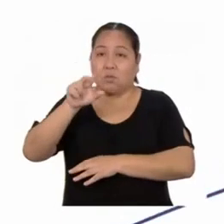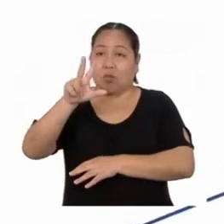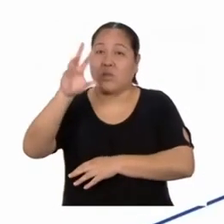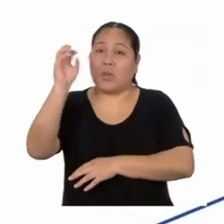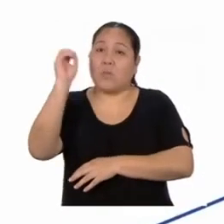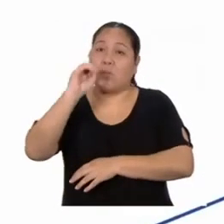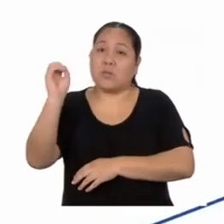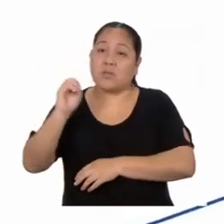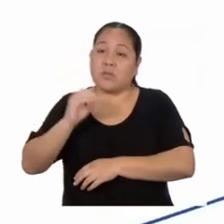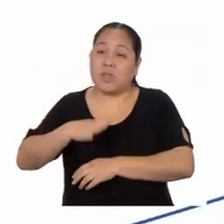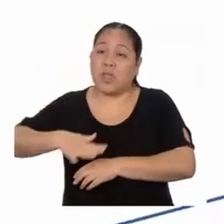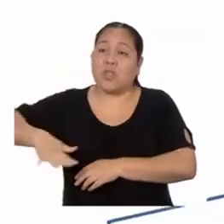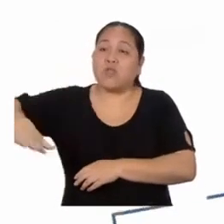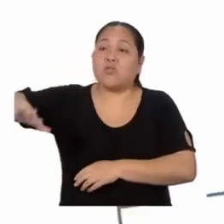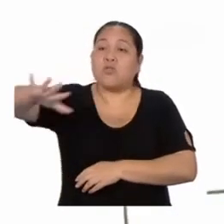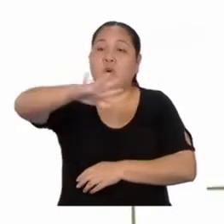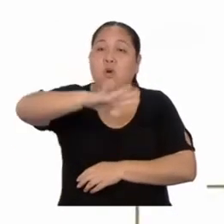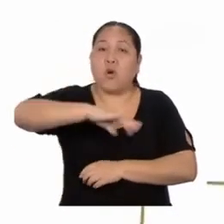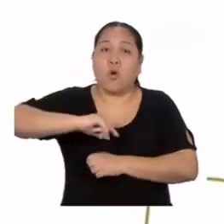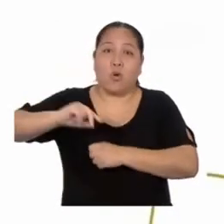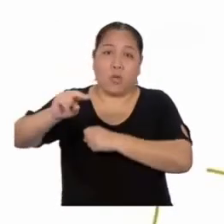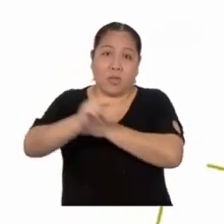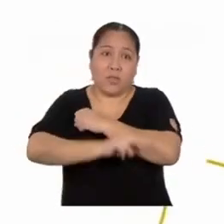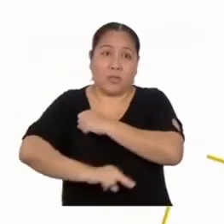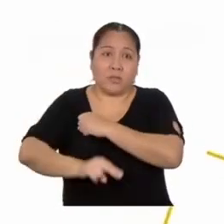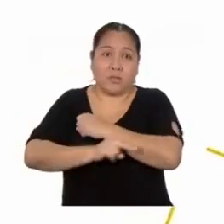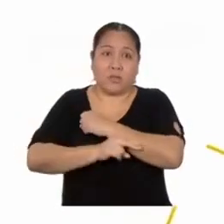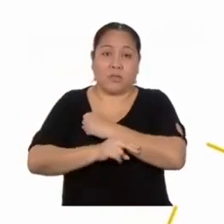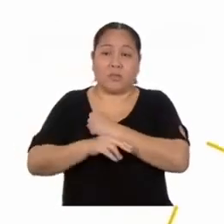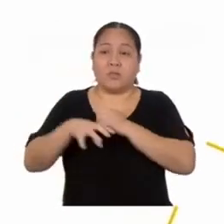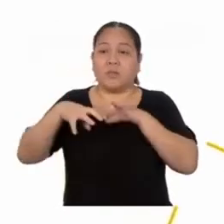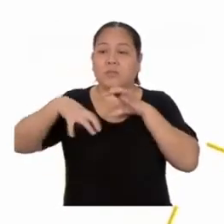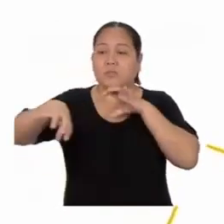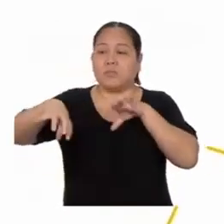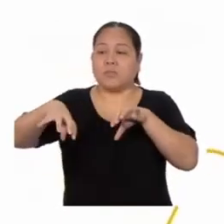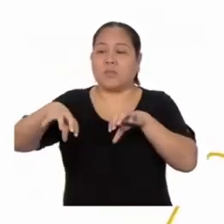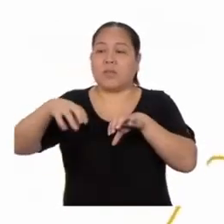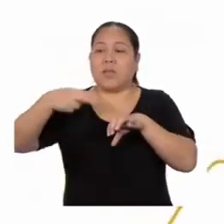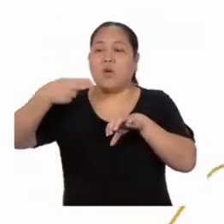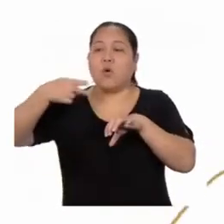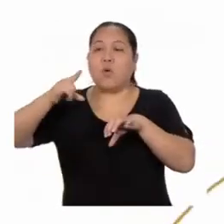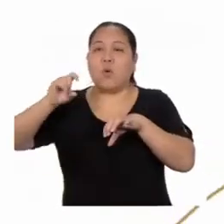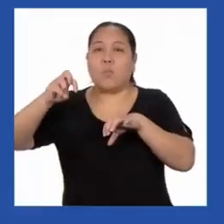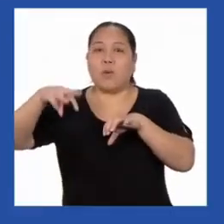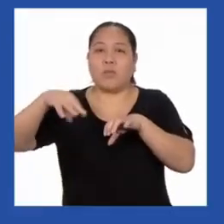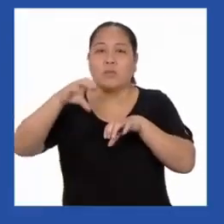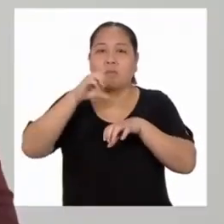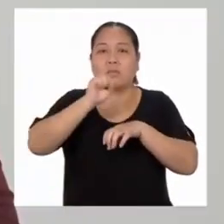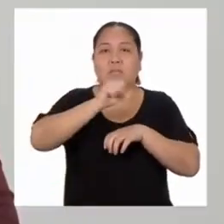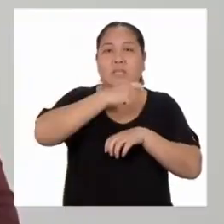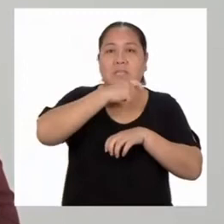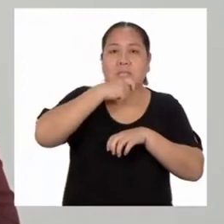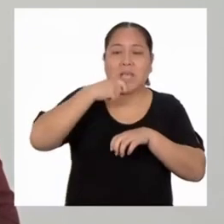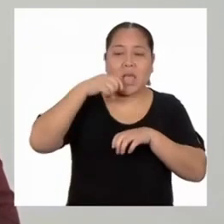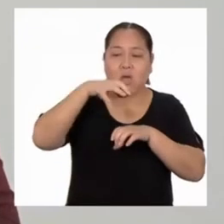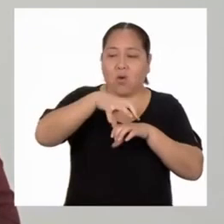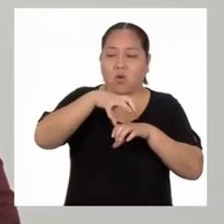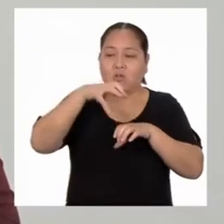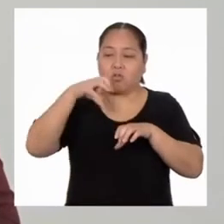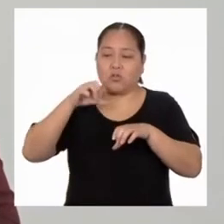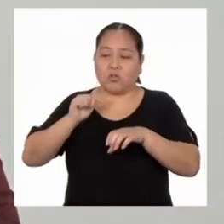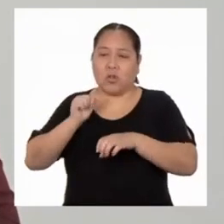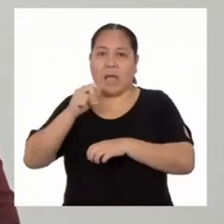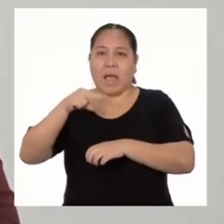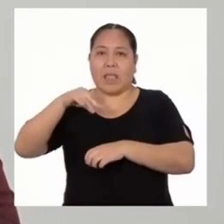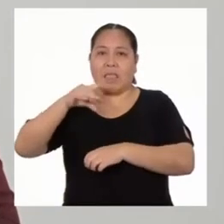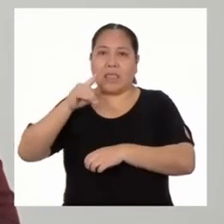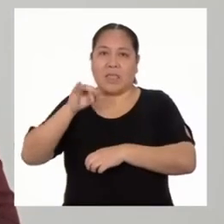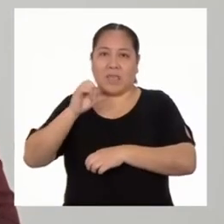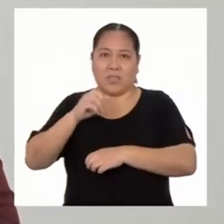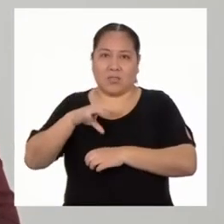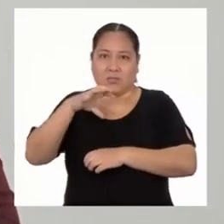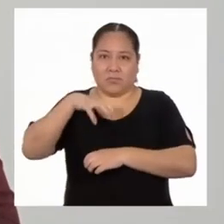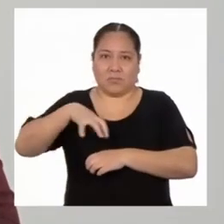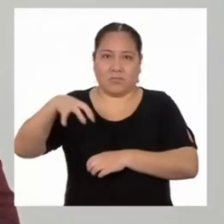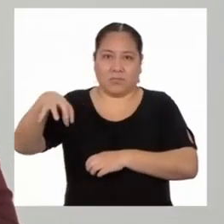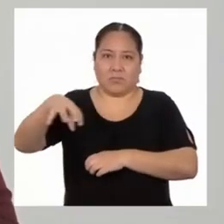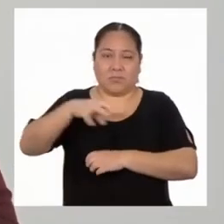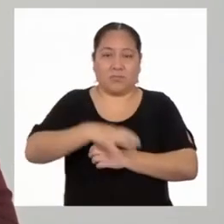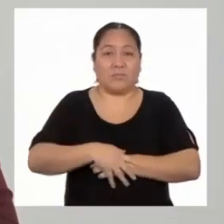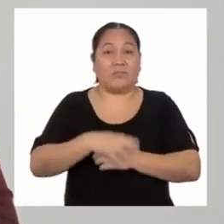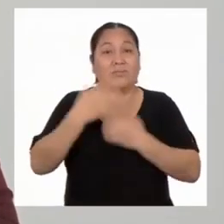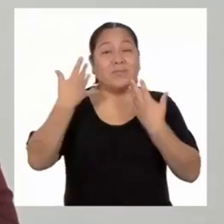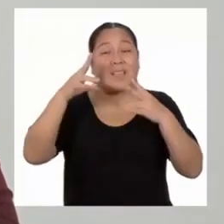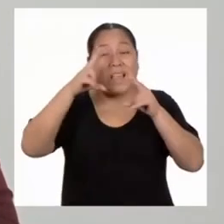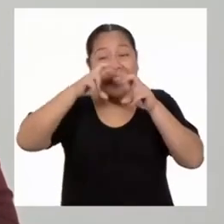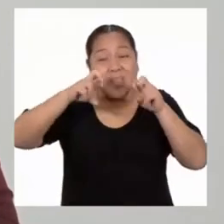57.3% del territorio nacional y se clasifican en húmedos, secos y andinos. Ahora que ya hemos analizado el texto,